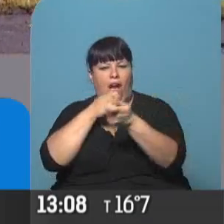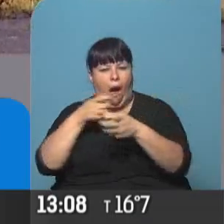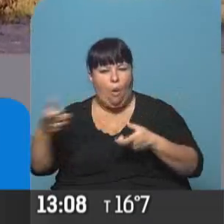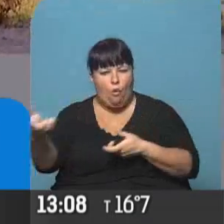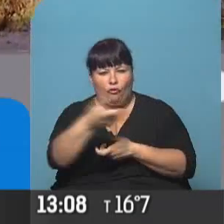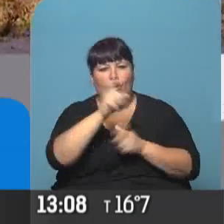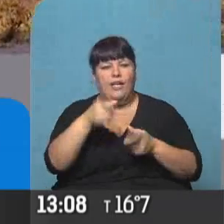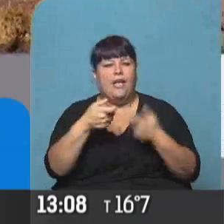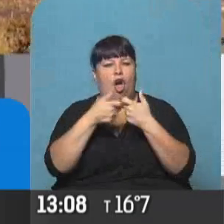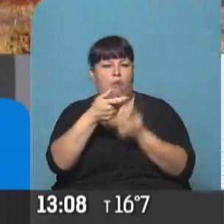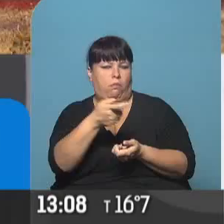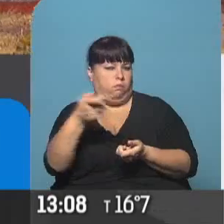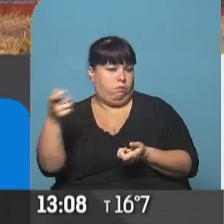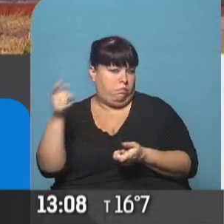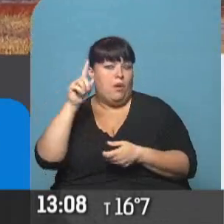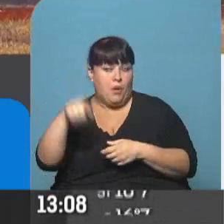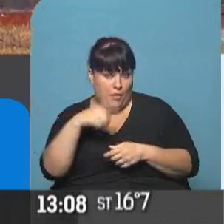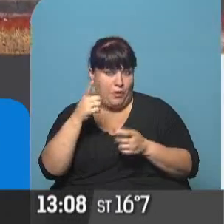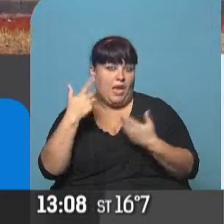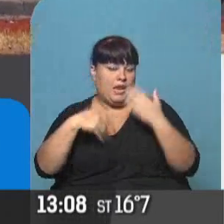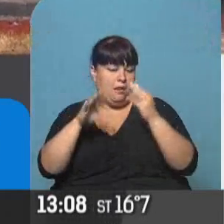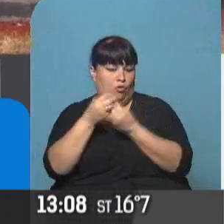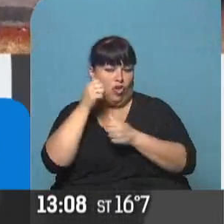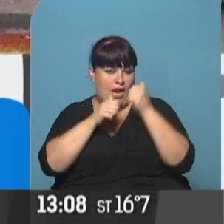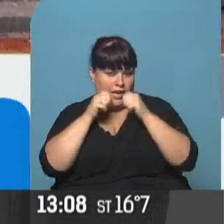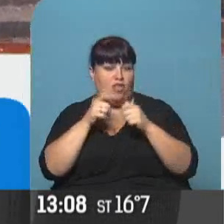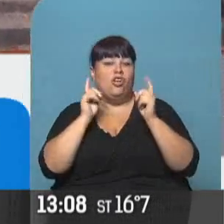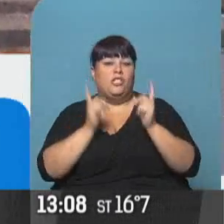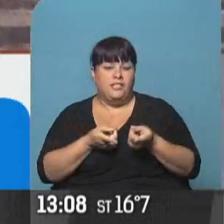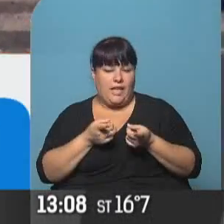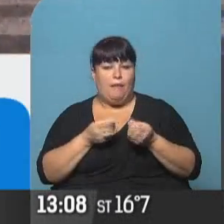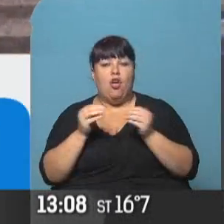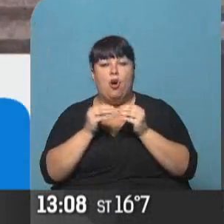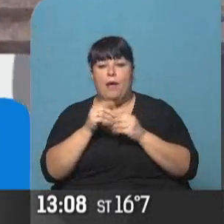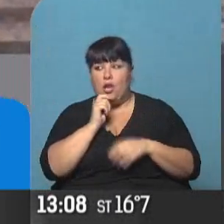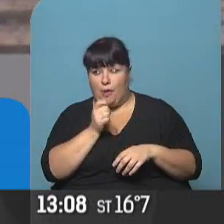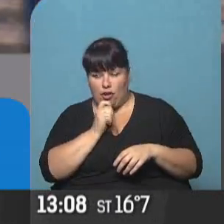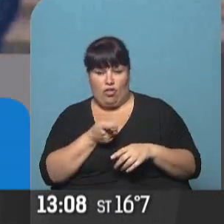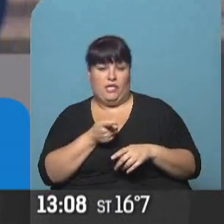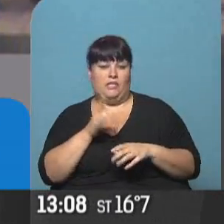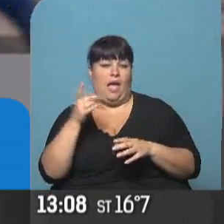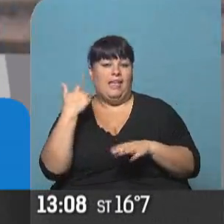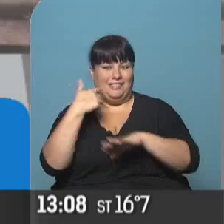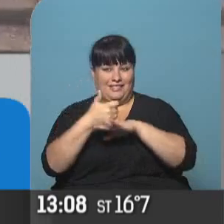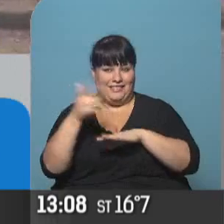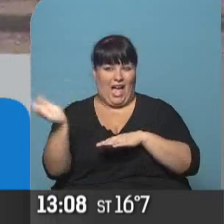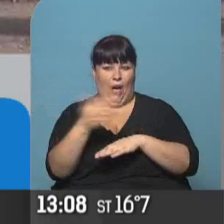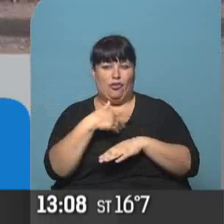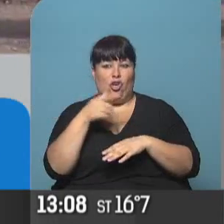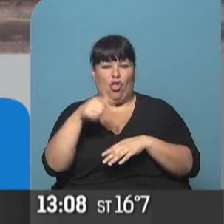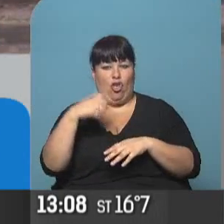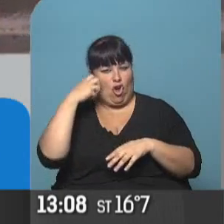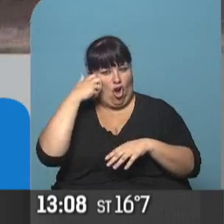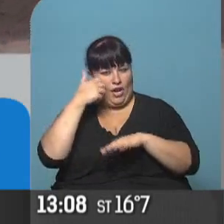también las postas de goma que generaron gran parte de los heridos, entre ellos colegas de prensa que estaban cubriendo todo lo que ocurría aquí